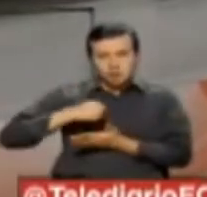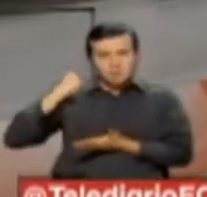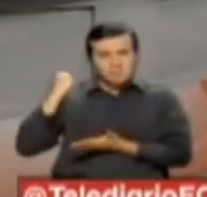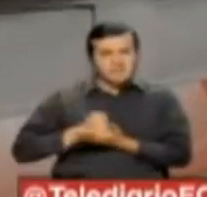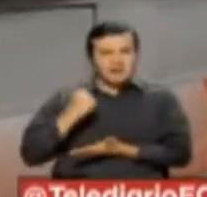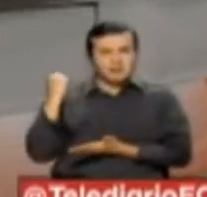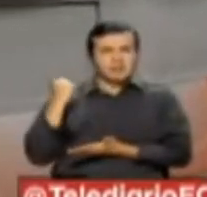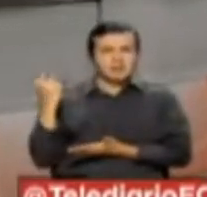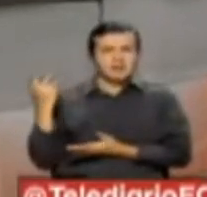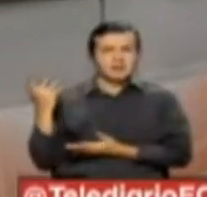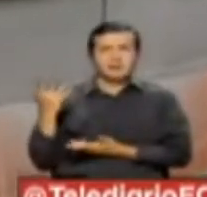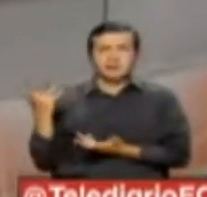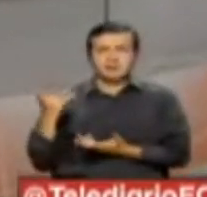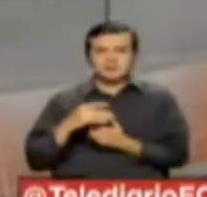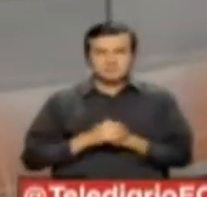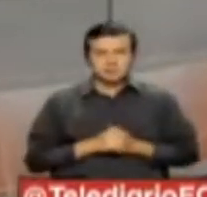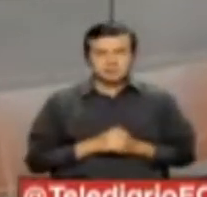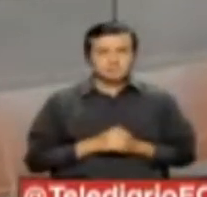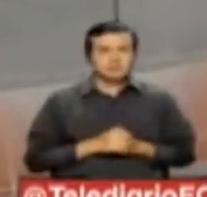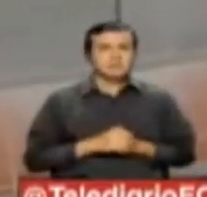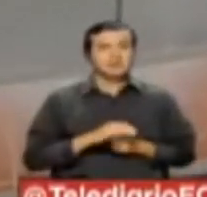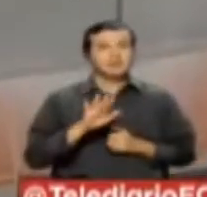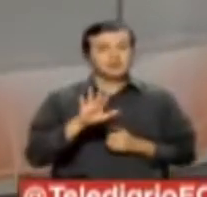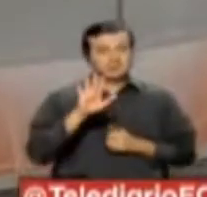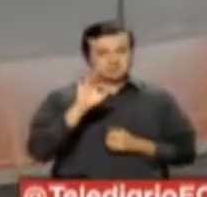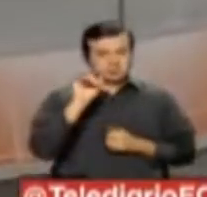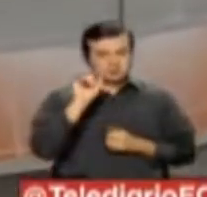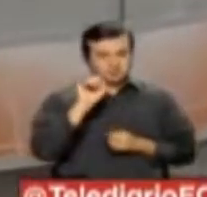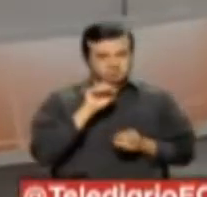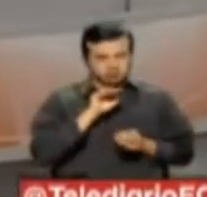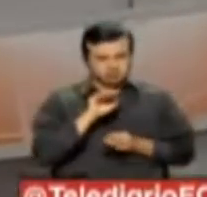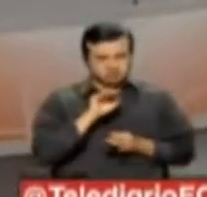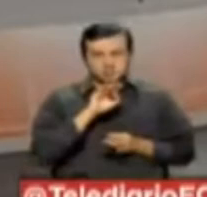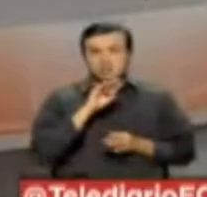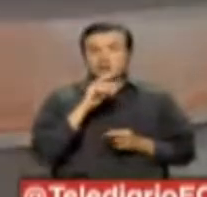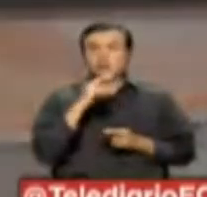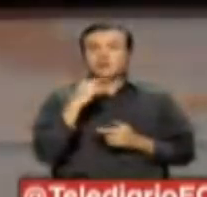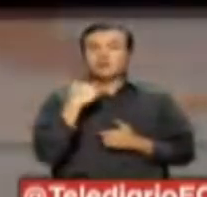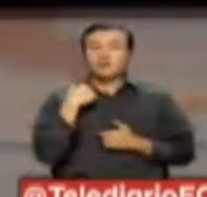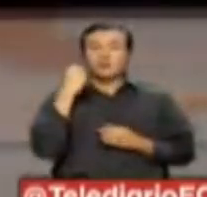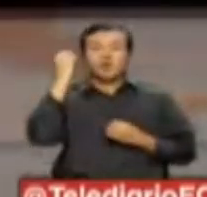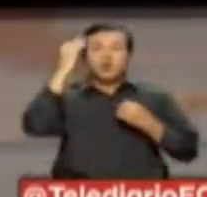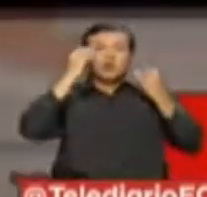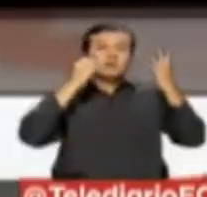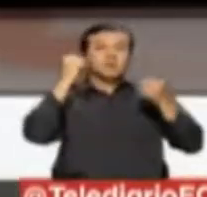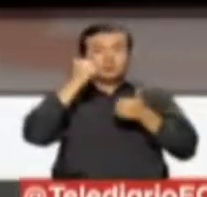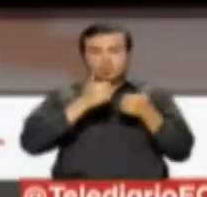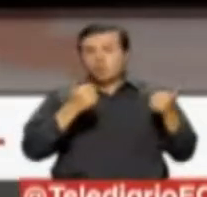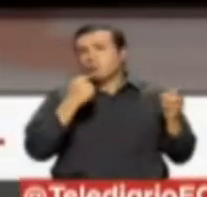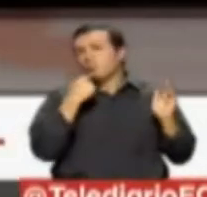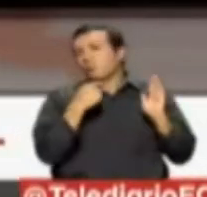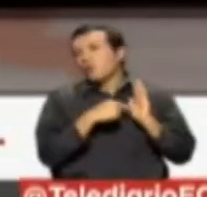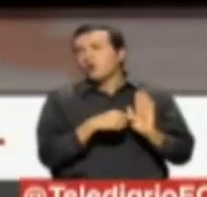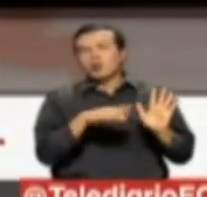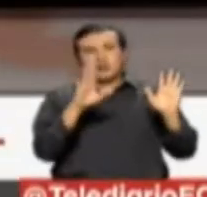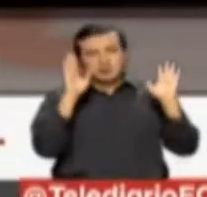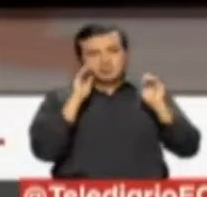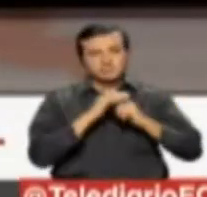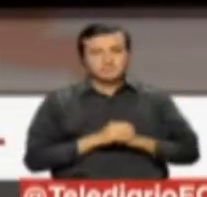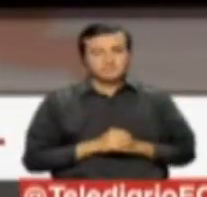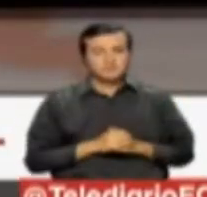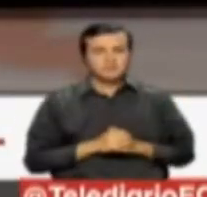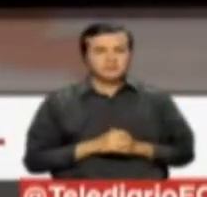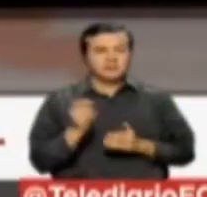llamarlo bueno hay que entender una cuestión y es que todo depende del tipo de creación supongamos que es un